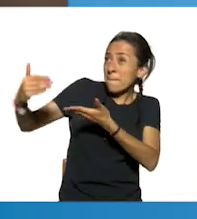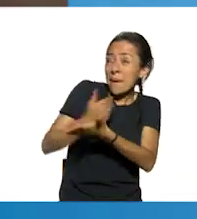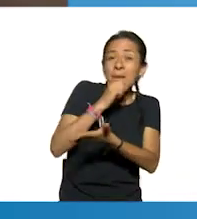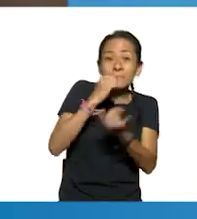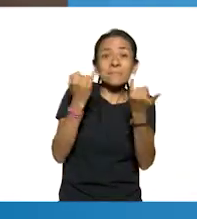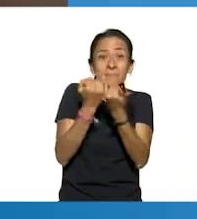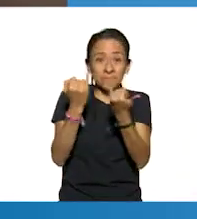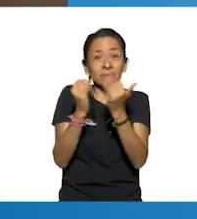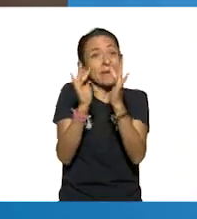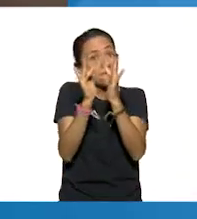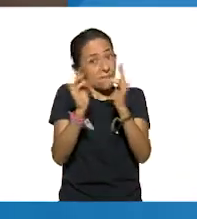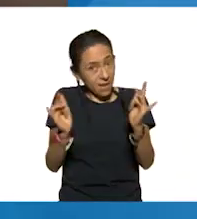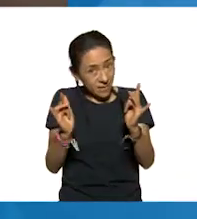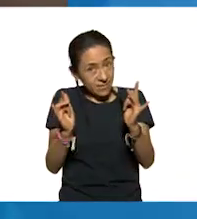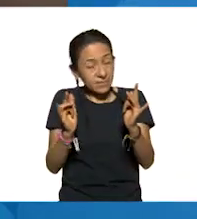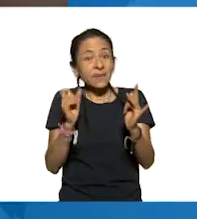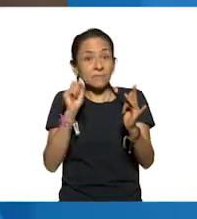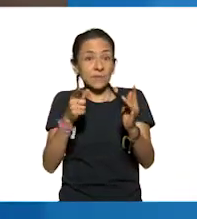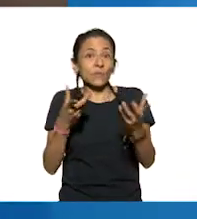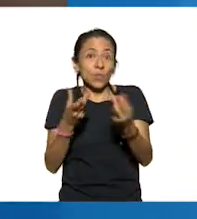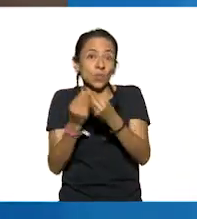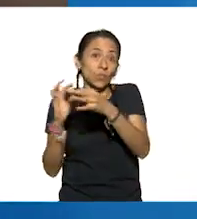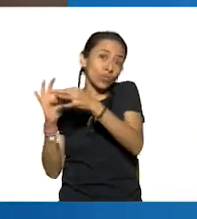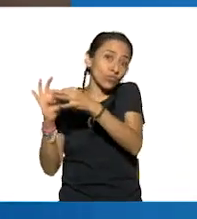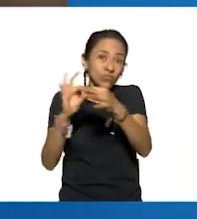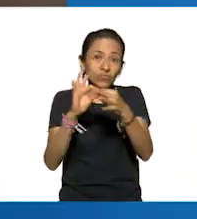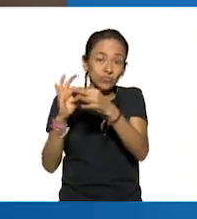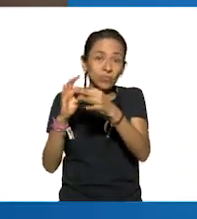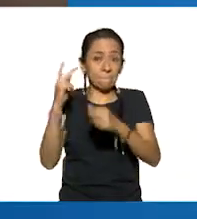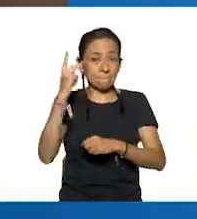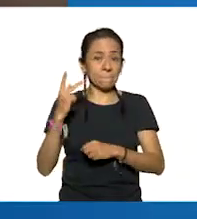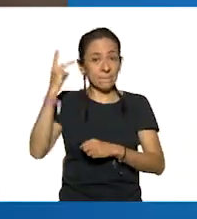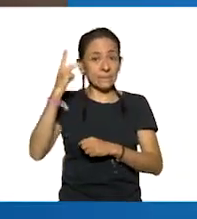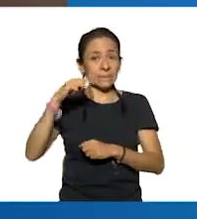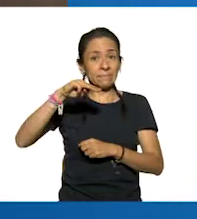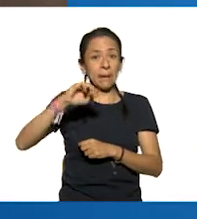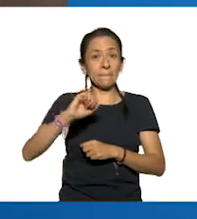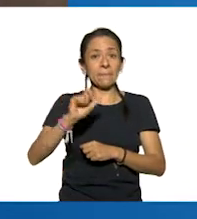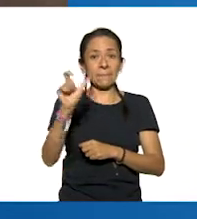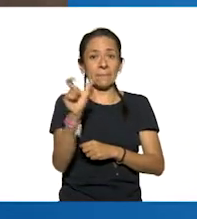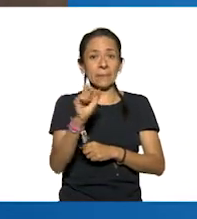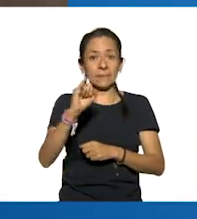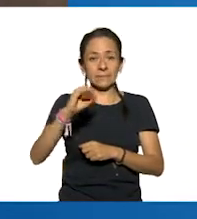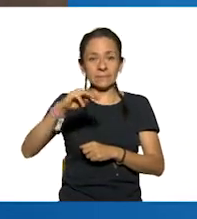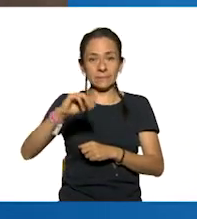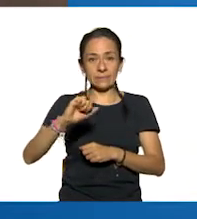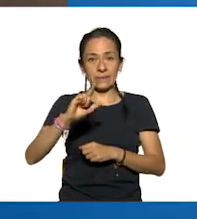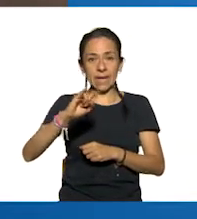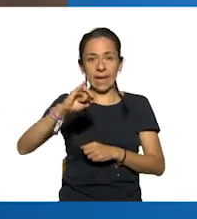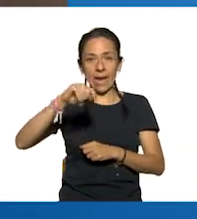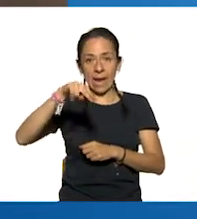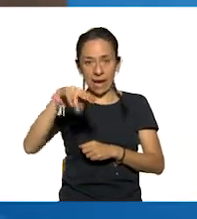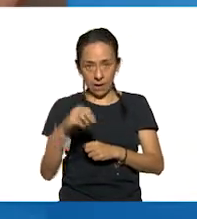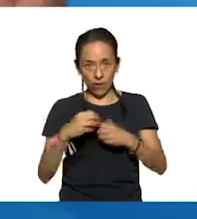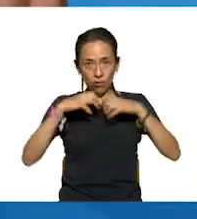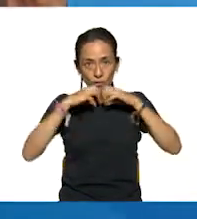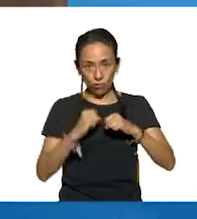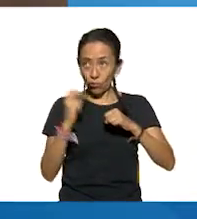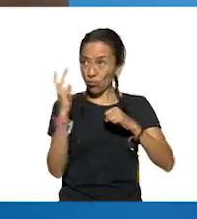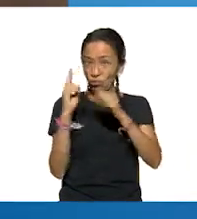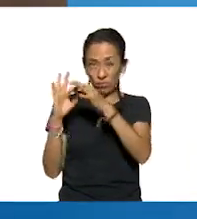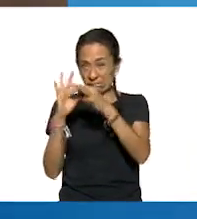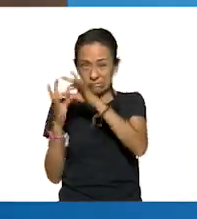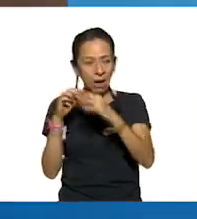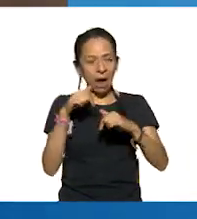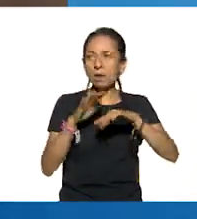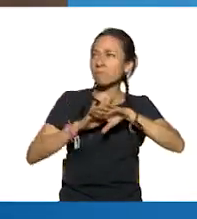Francia con el príncipe Maximiliano, y empieza algo increíble en